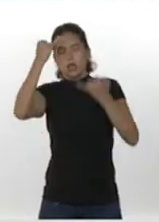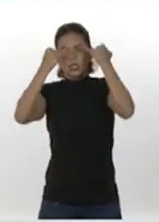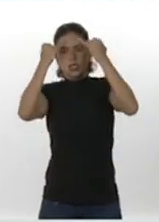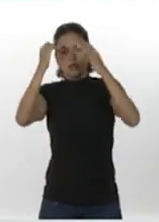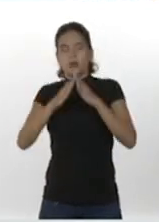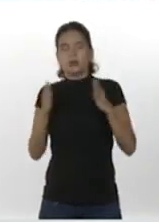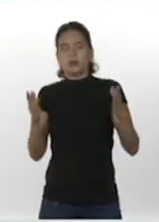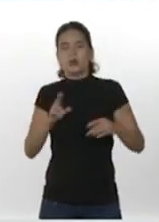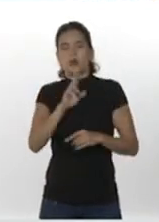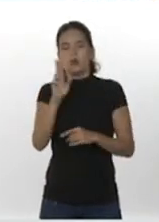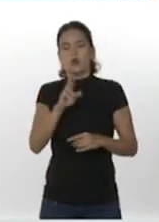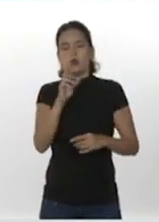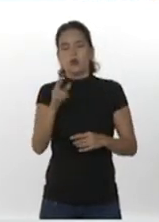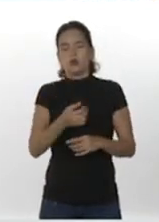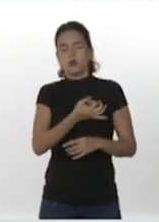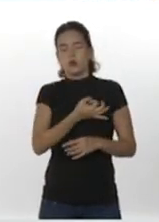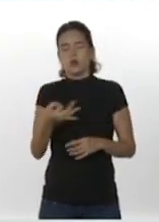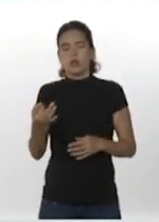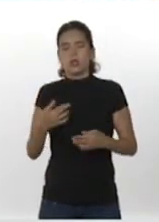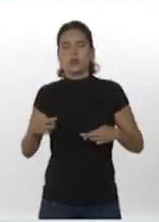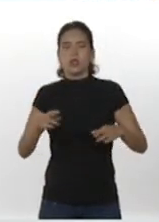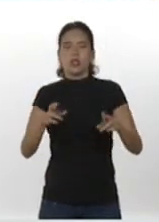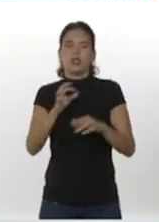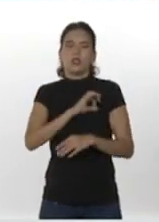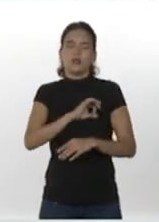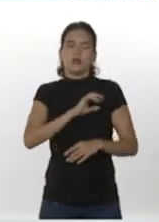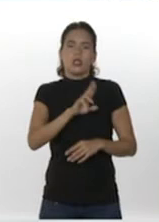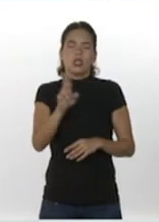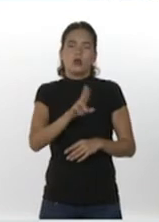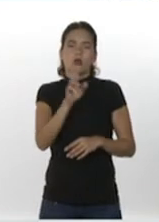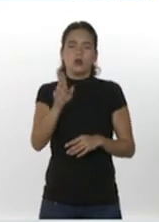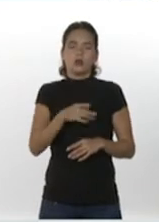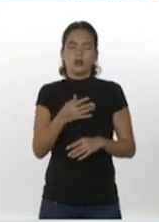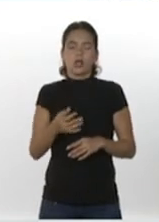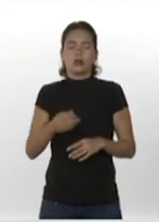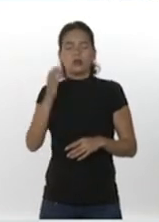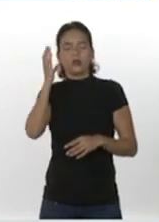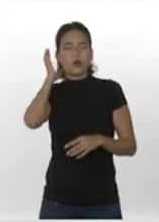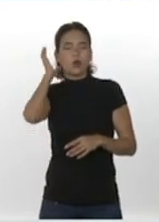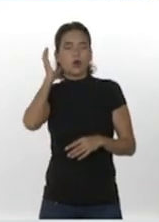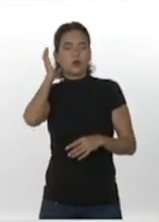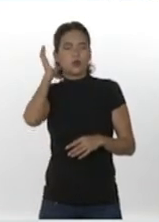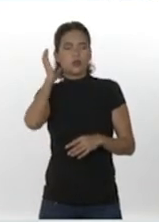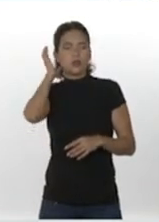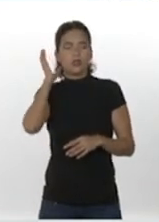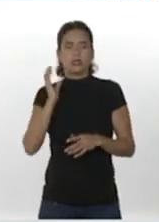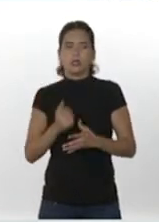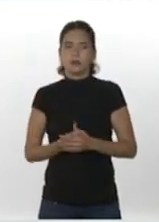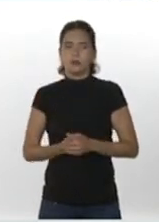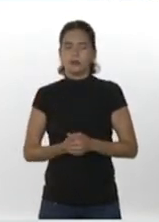correcto de las redes sociales, utilizarlo precisamente con uso consciente y